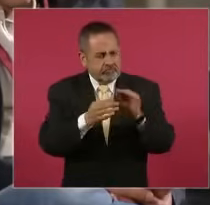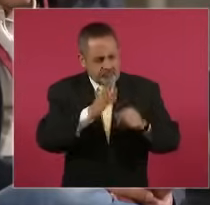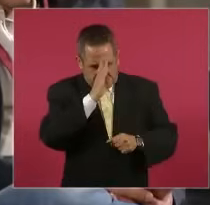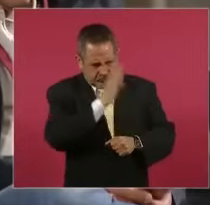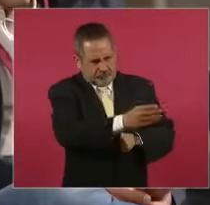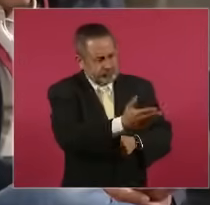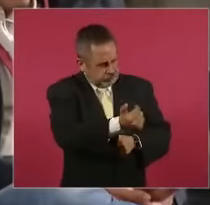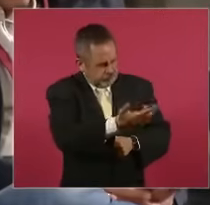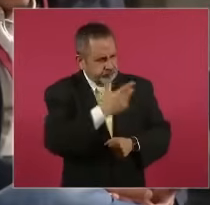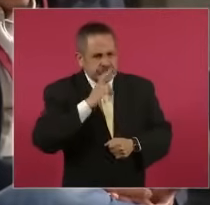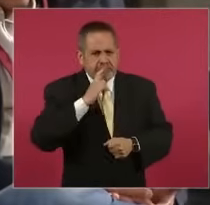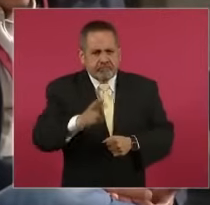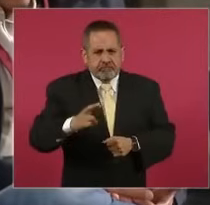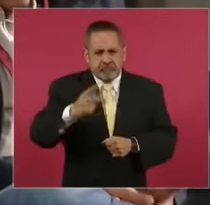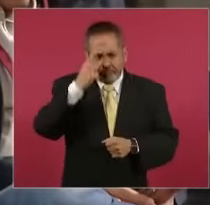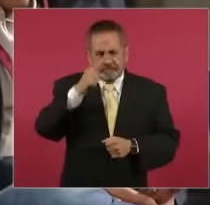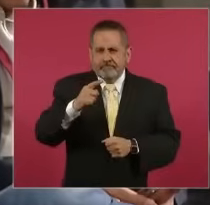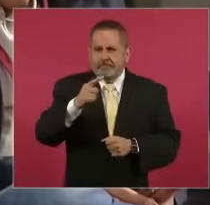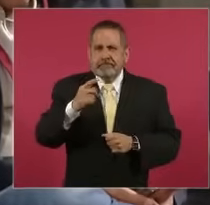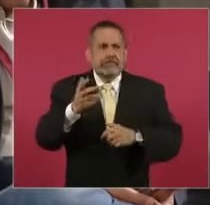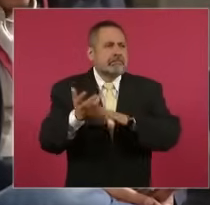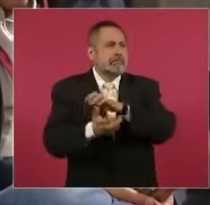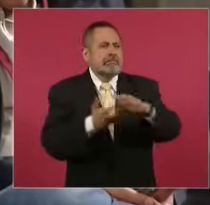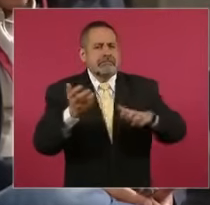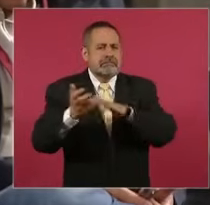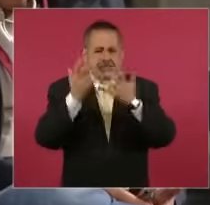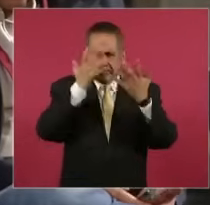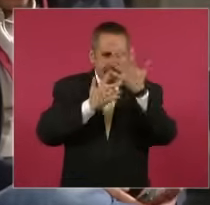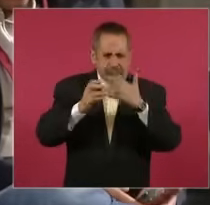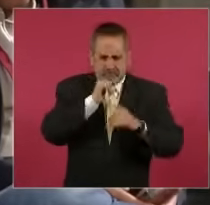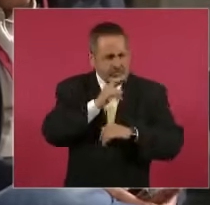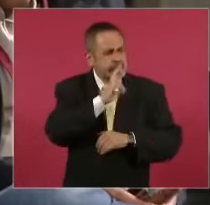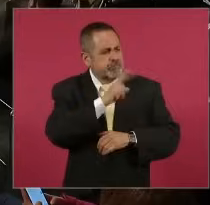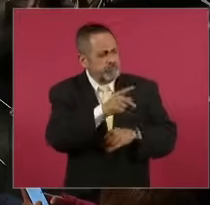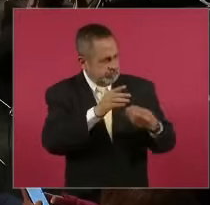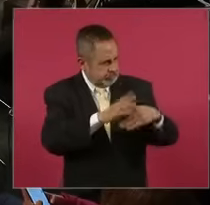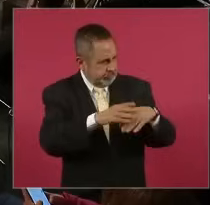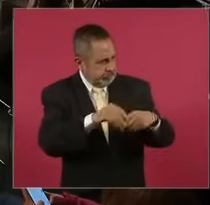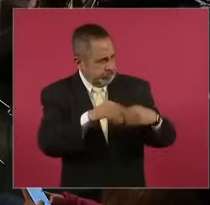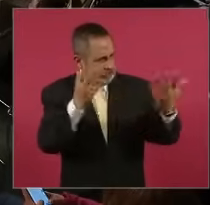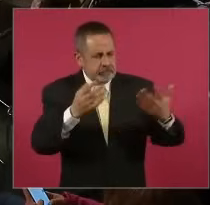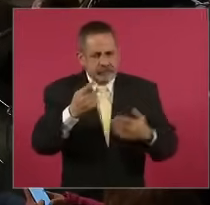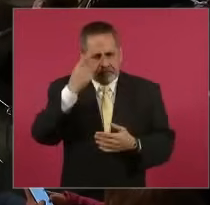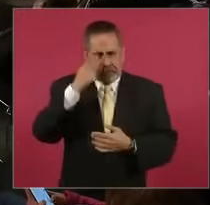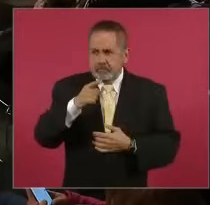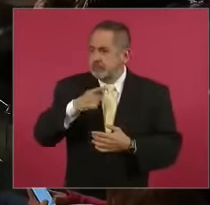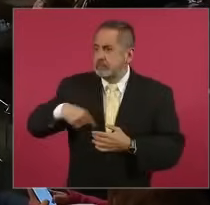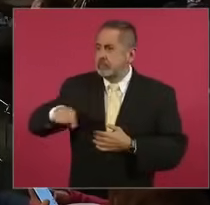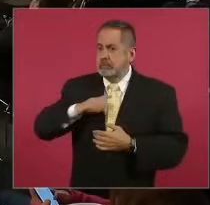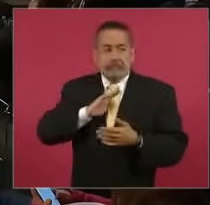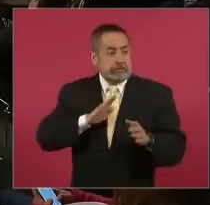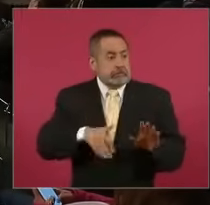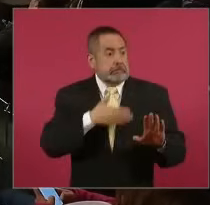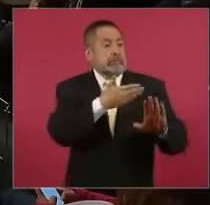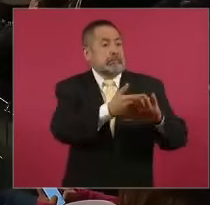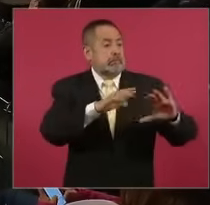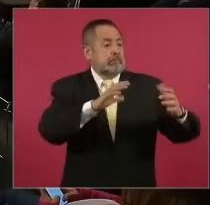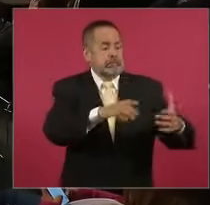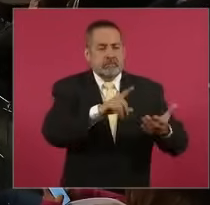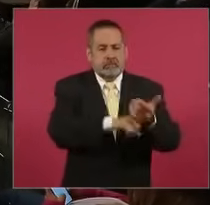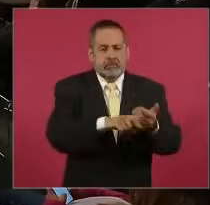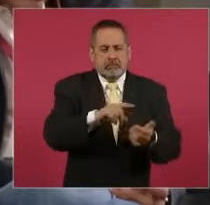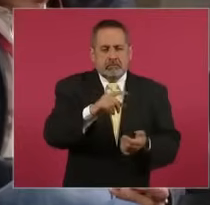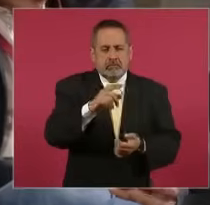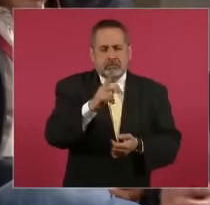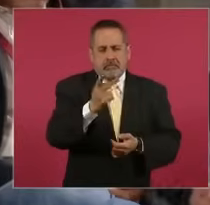directa, para que no se creara una confusión o una animadversión como la que ahora tiene el